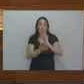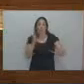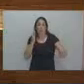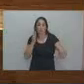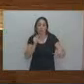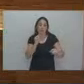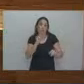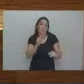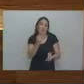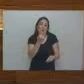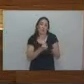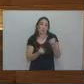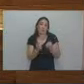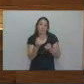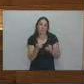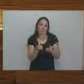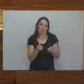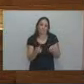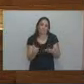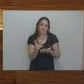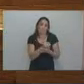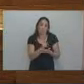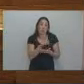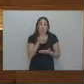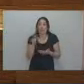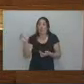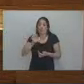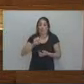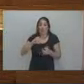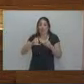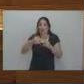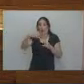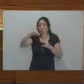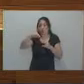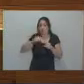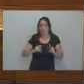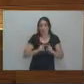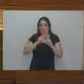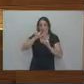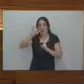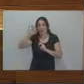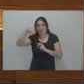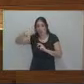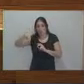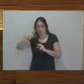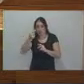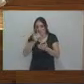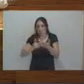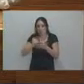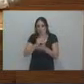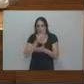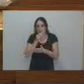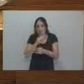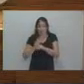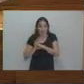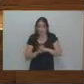en términos económicos, porque solamente hay una línea en Europa que sea rentable en esos términos, París-Lyon, que aleja a